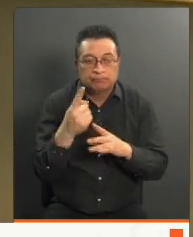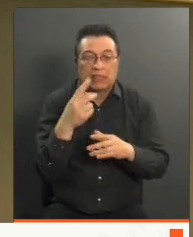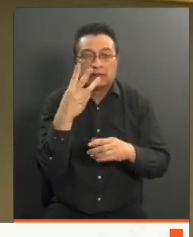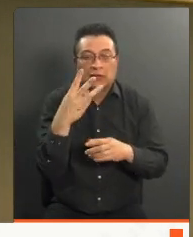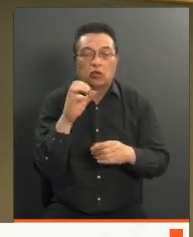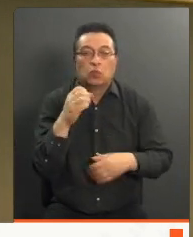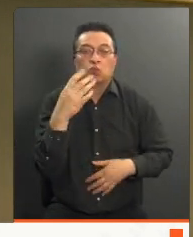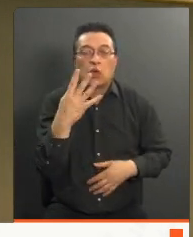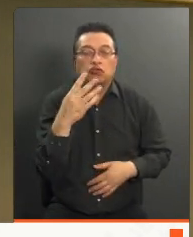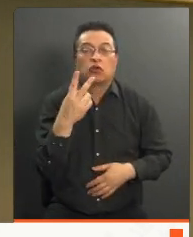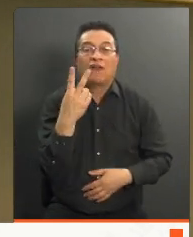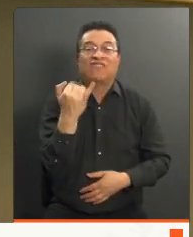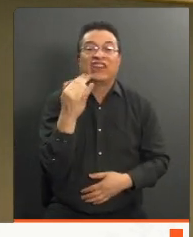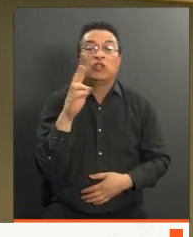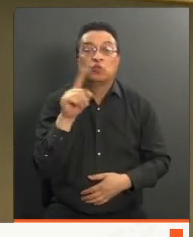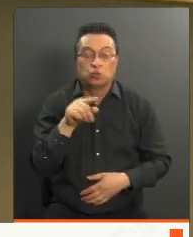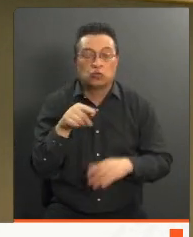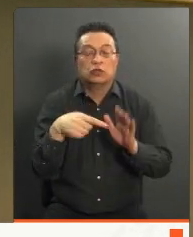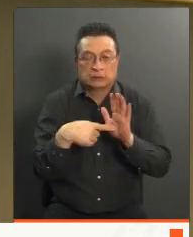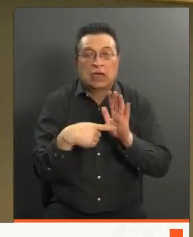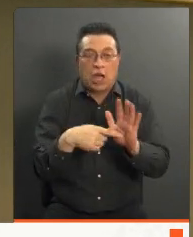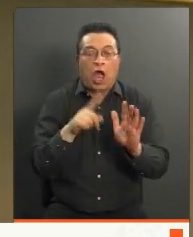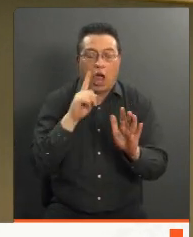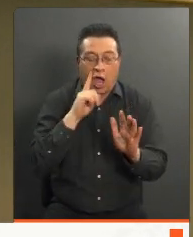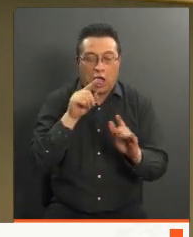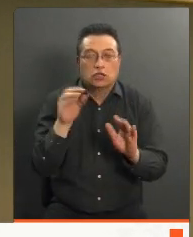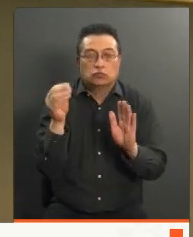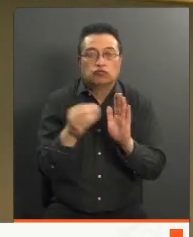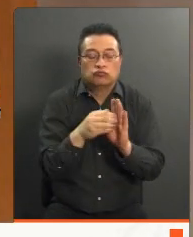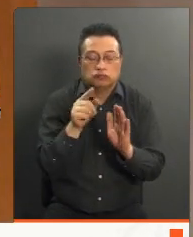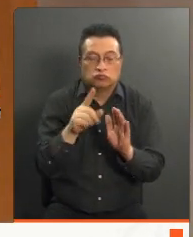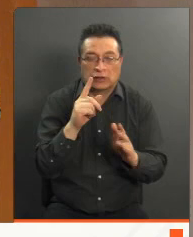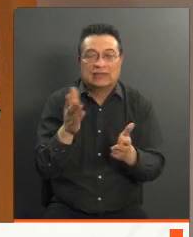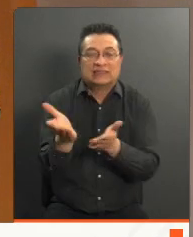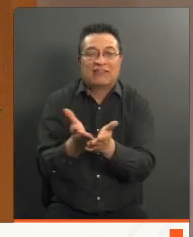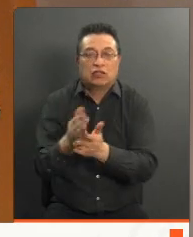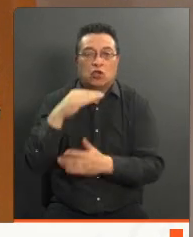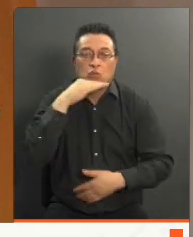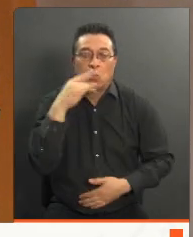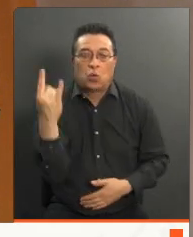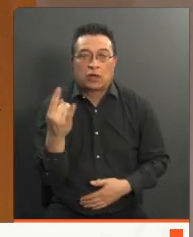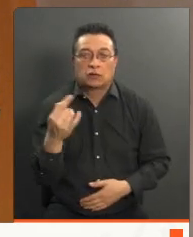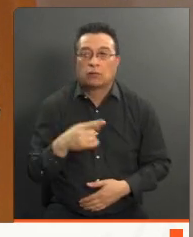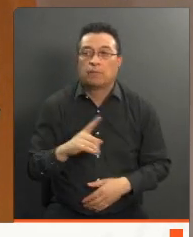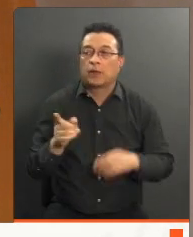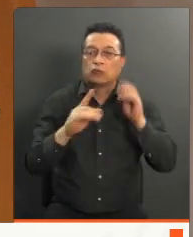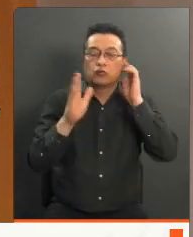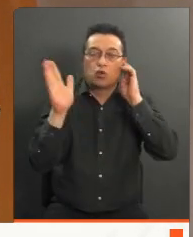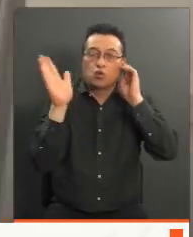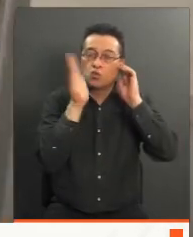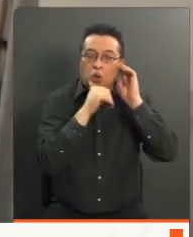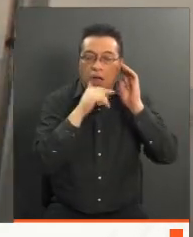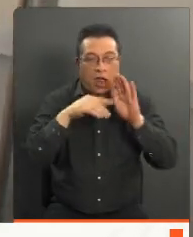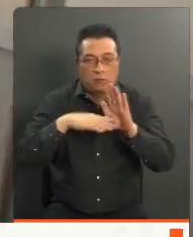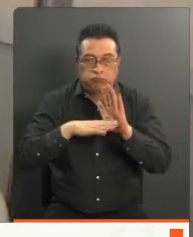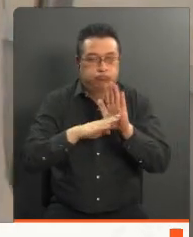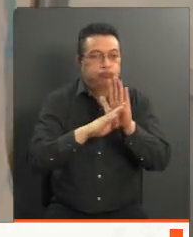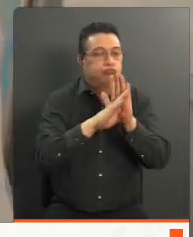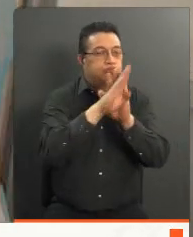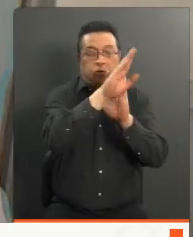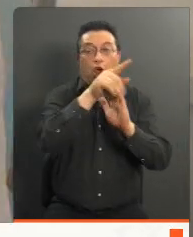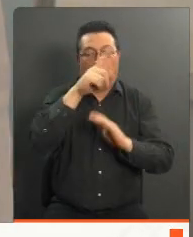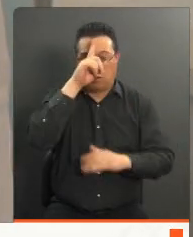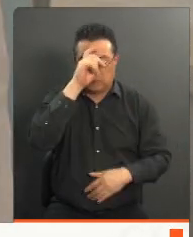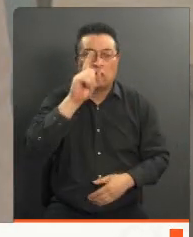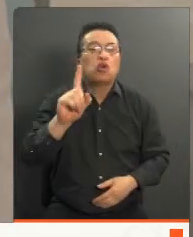virus presentes en el examen cuando se les realiza en el servicio de urgencia. No ha habido un pic de hospitalizaciones. Lo que hemos